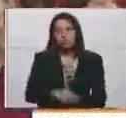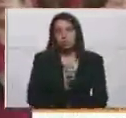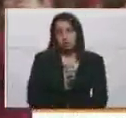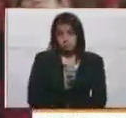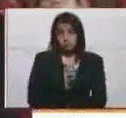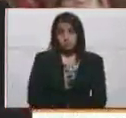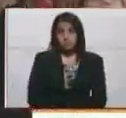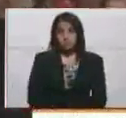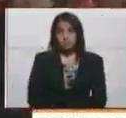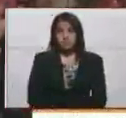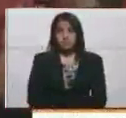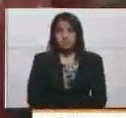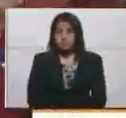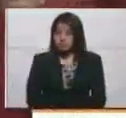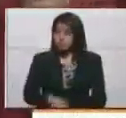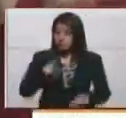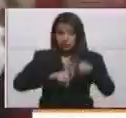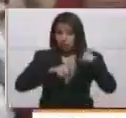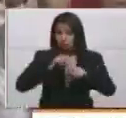Así que son cosas